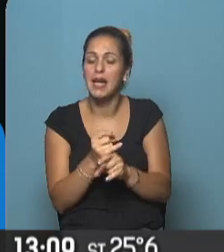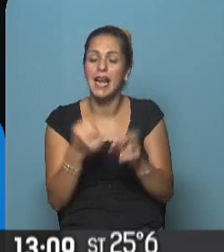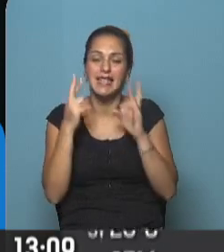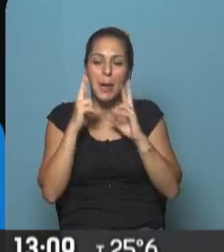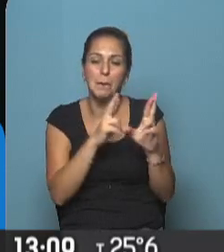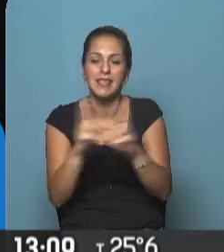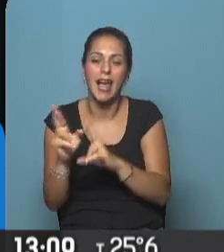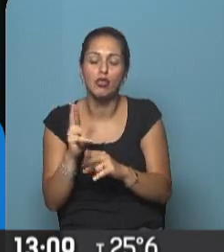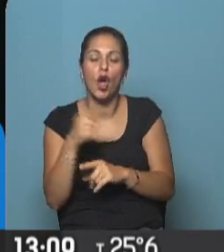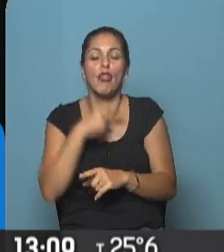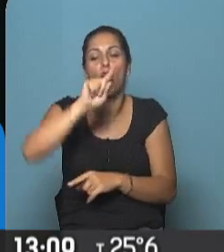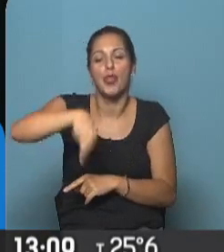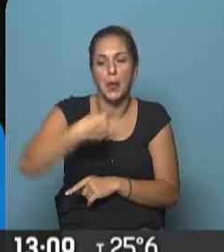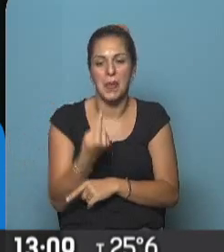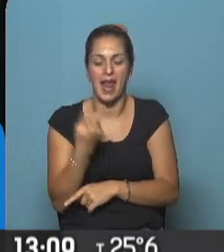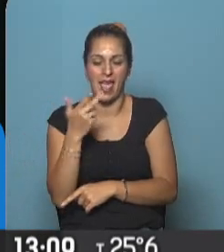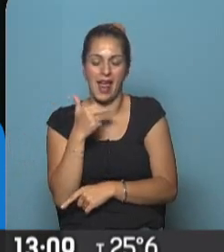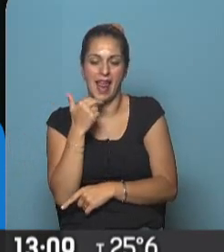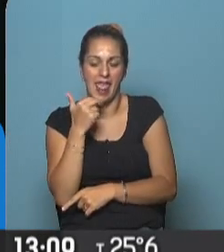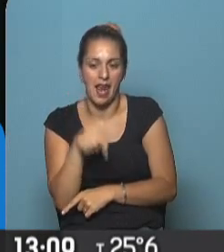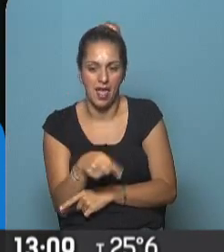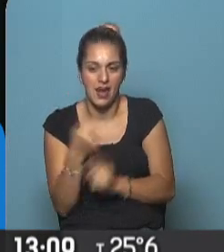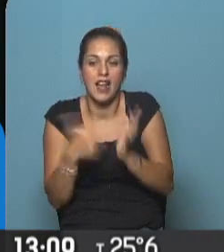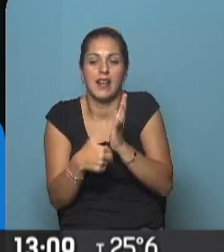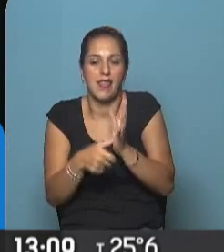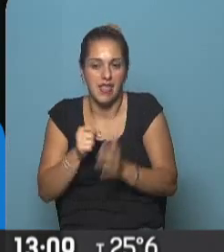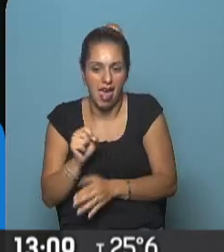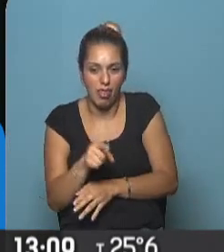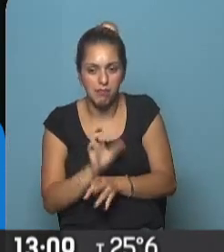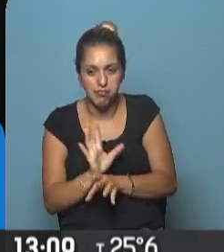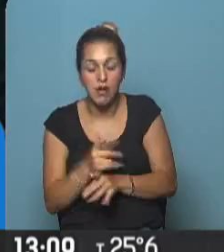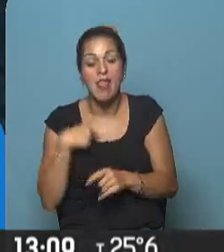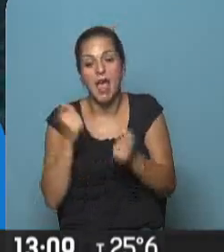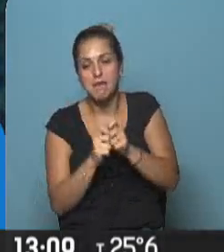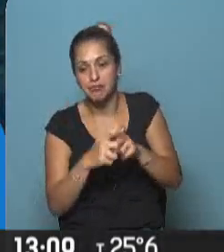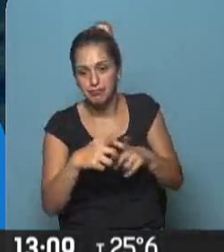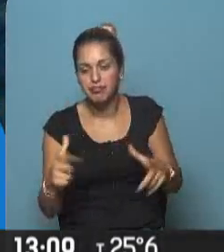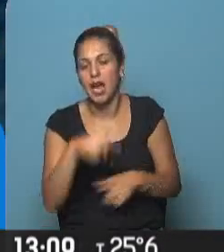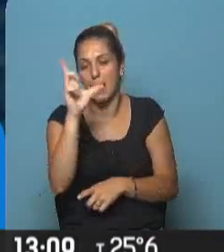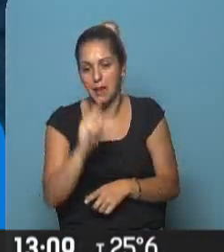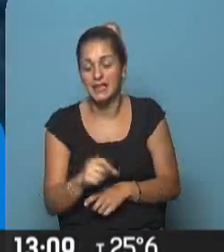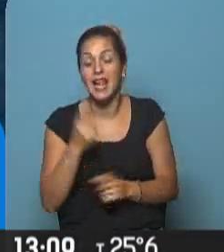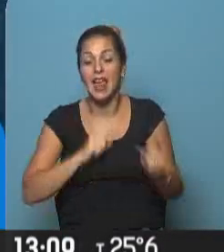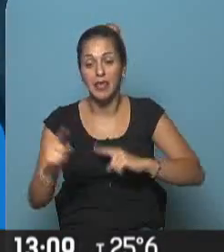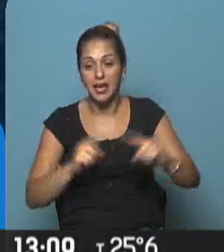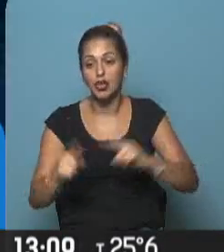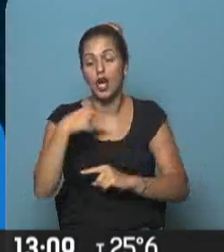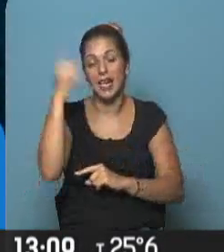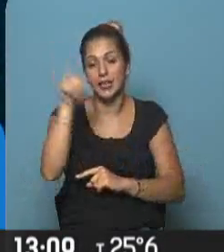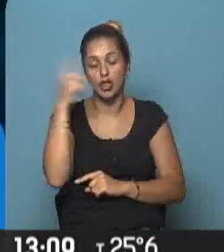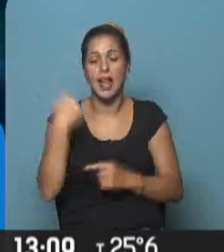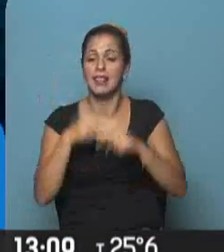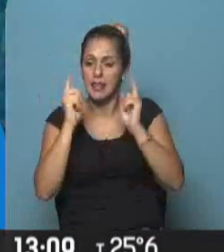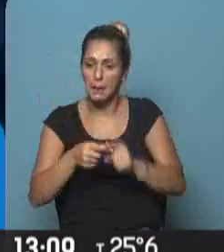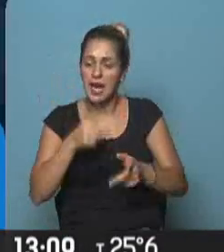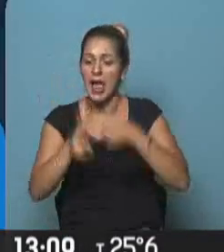origen de vida del niño y de allí se amplía al resto del país la directora nacional también se